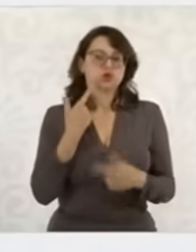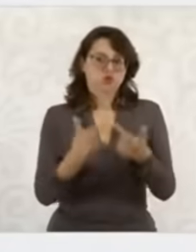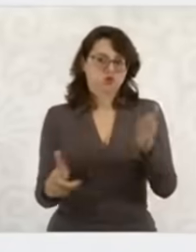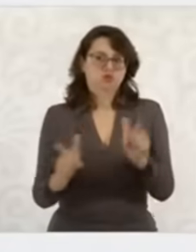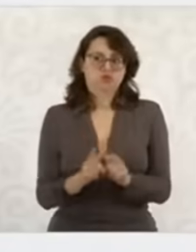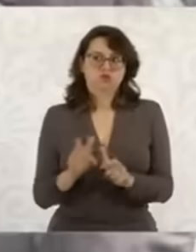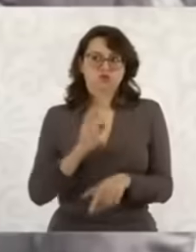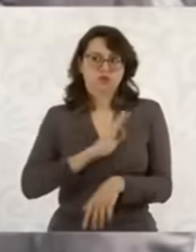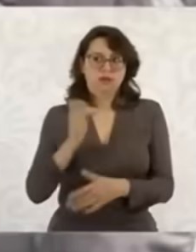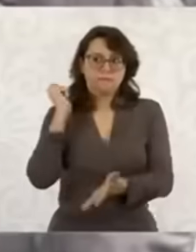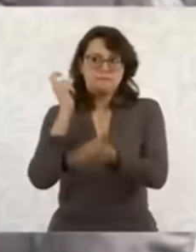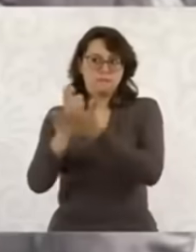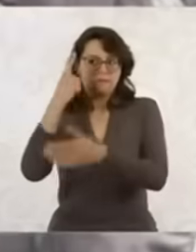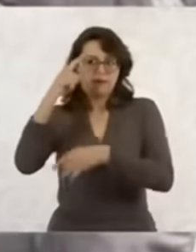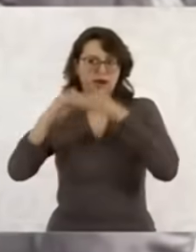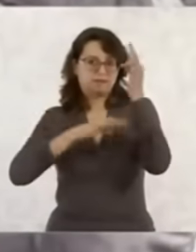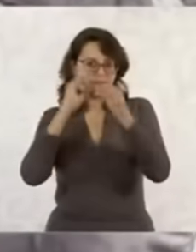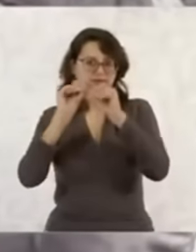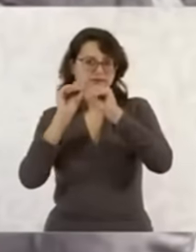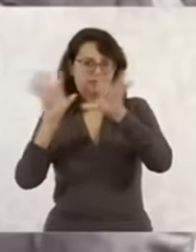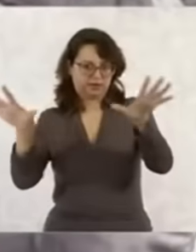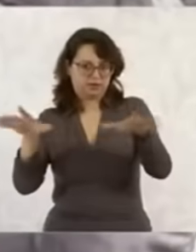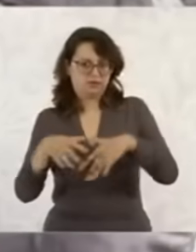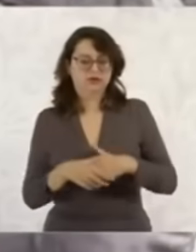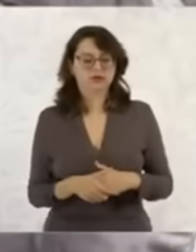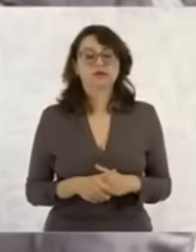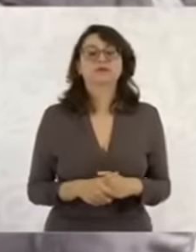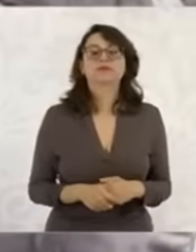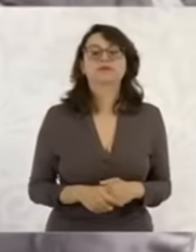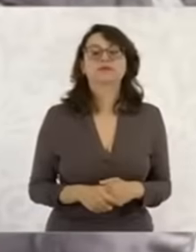Llega el día de la elección,